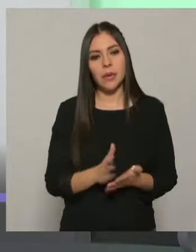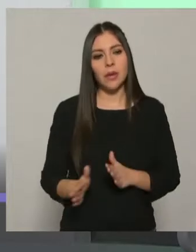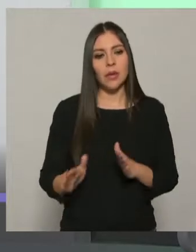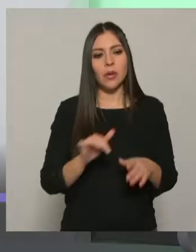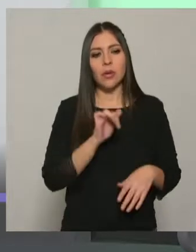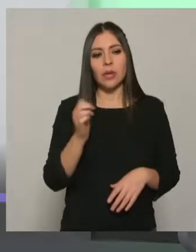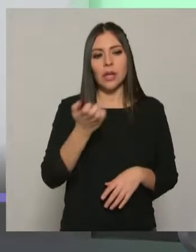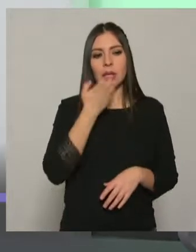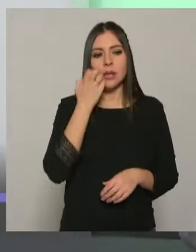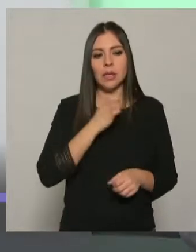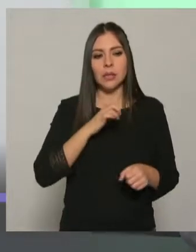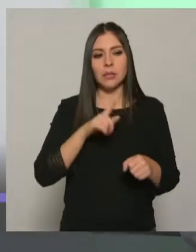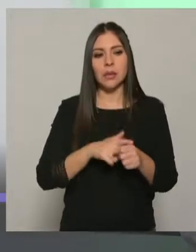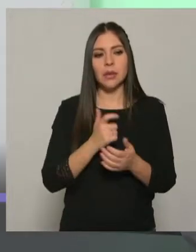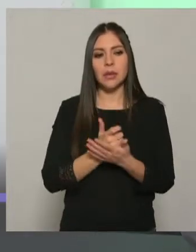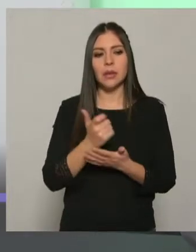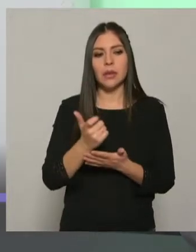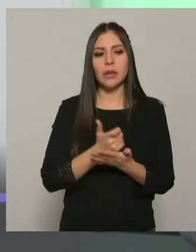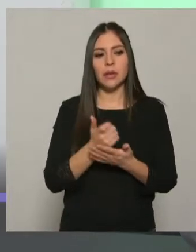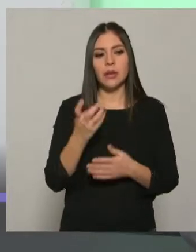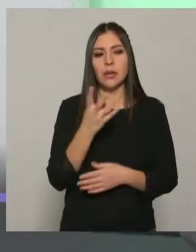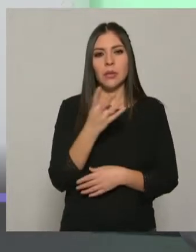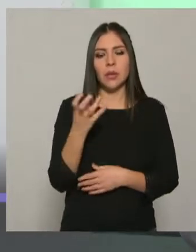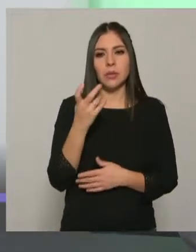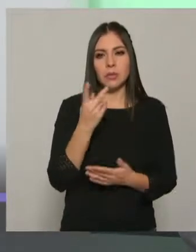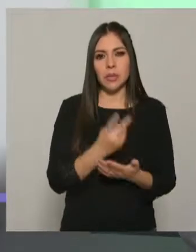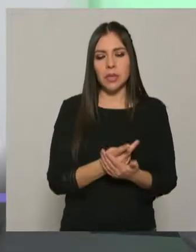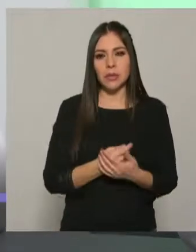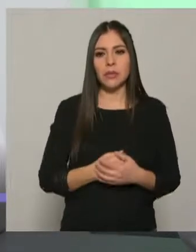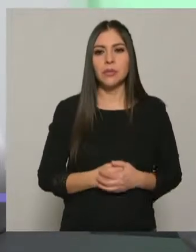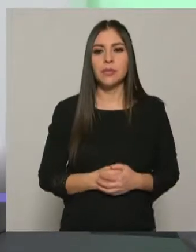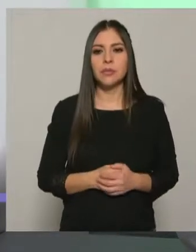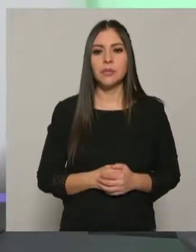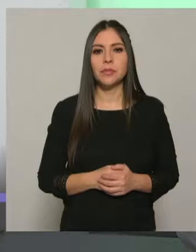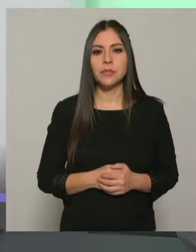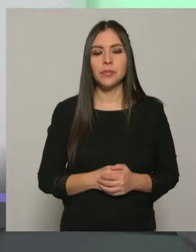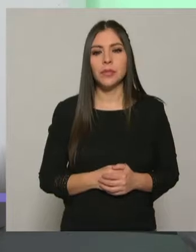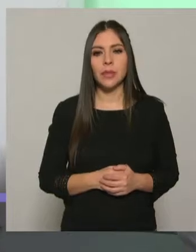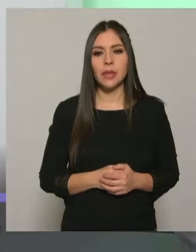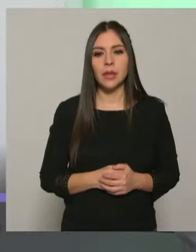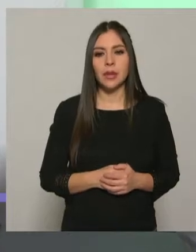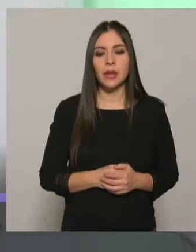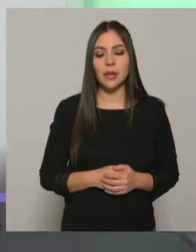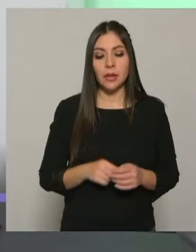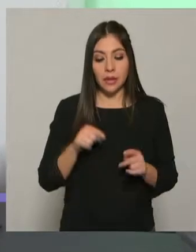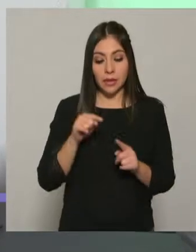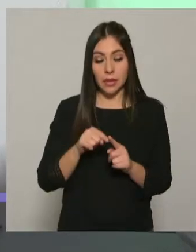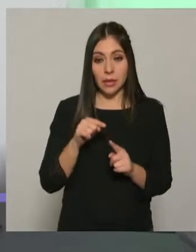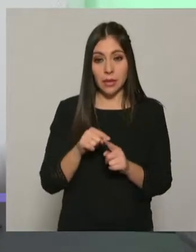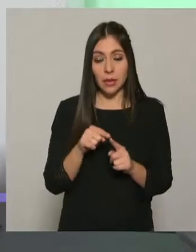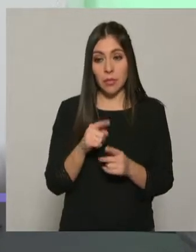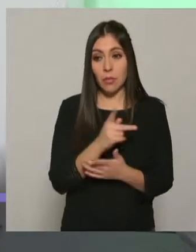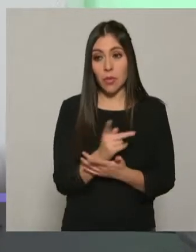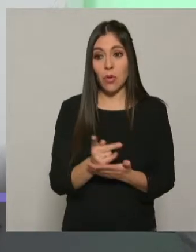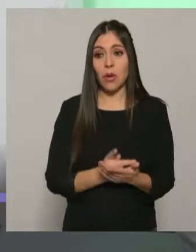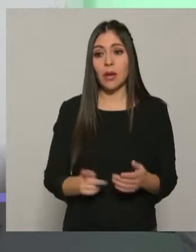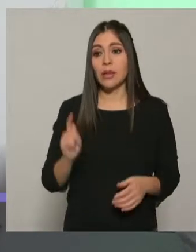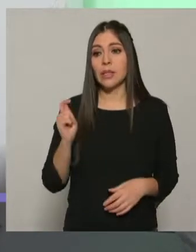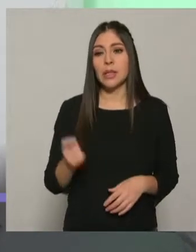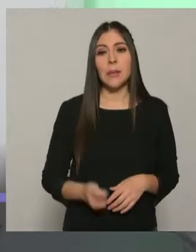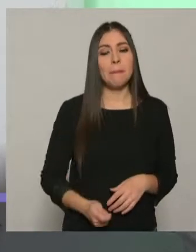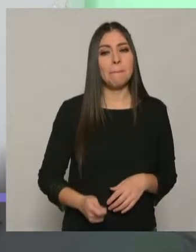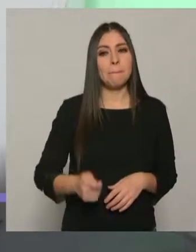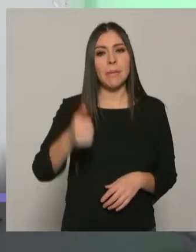a las que se les da 400 pesos. Este programa en realidad es el primero en su género a